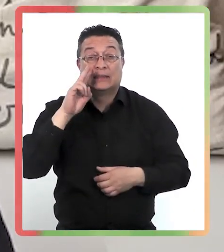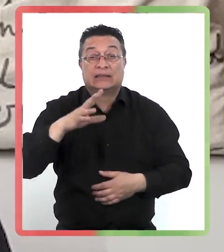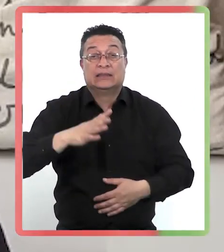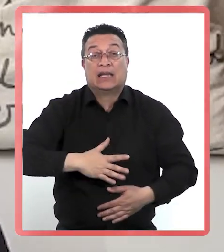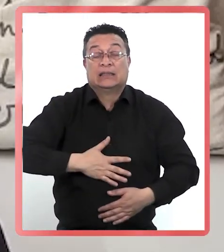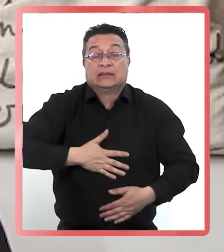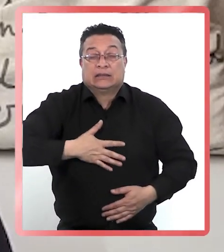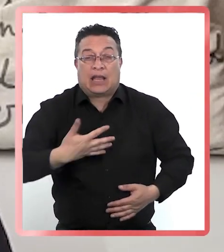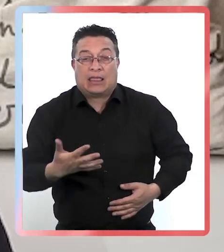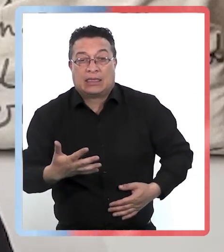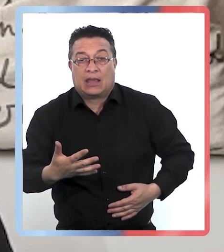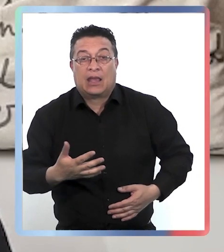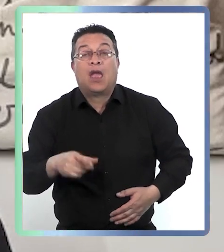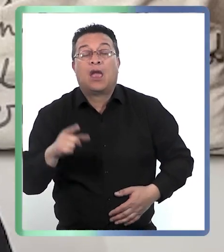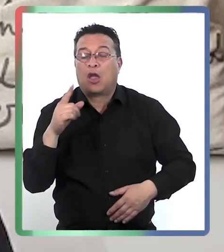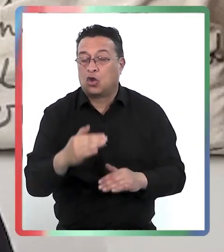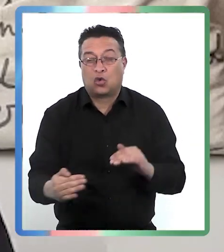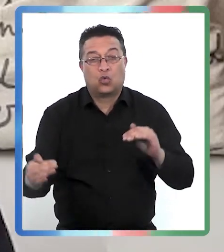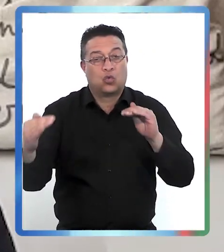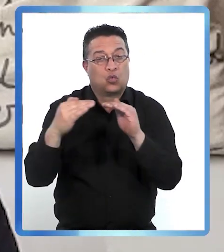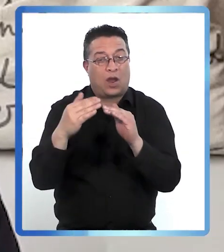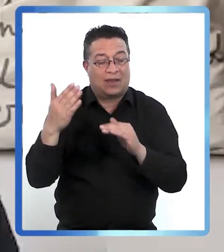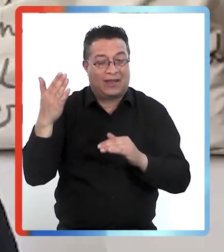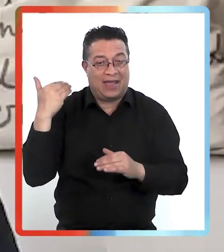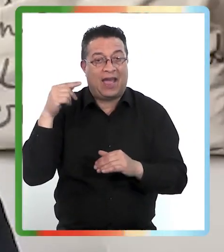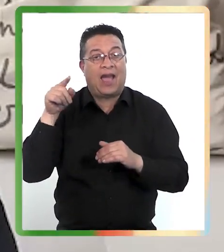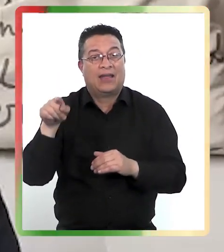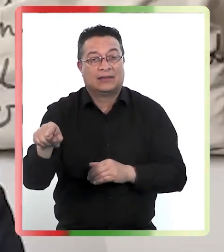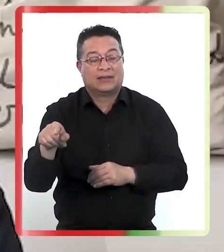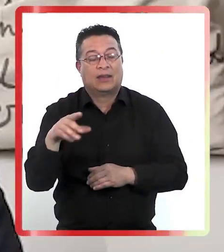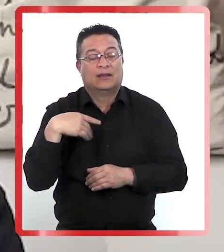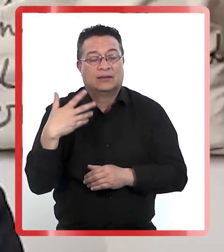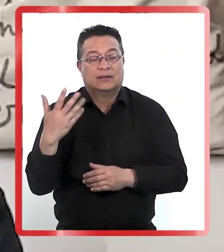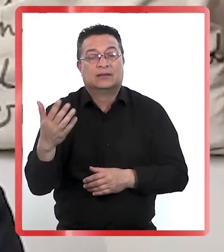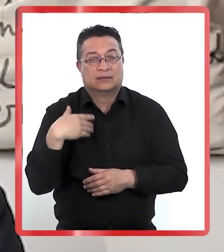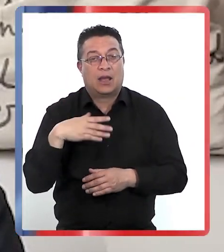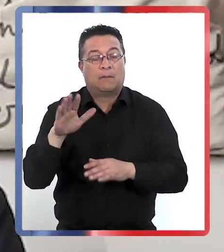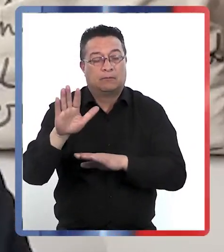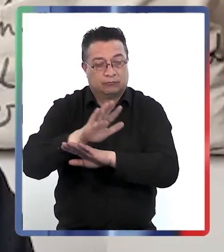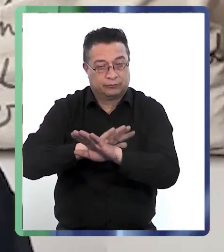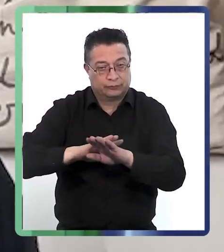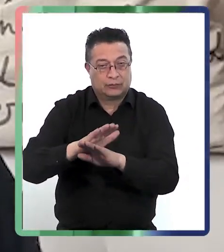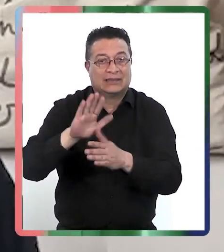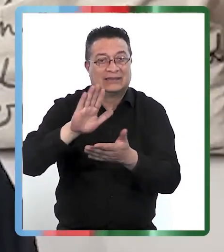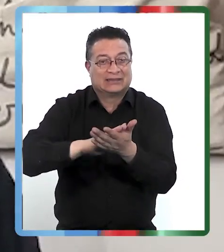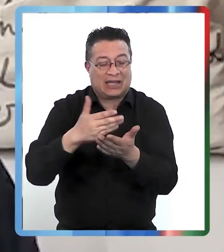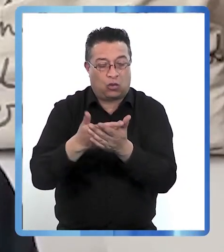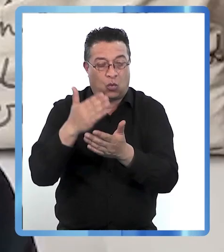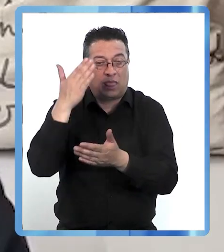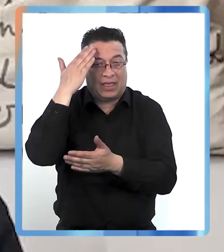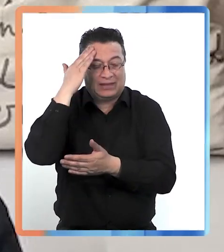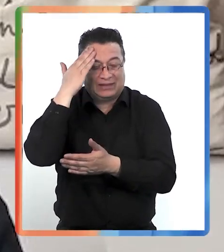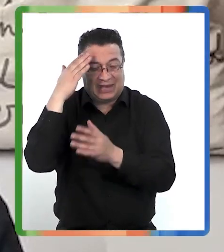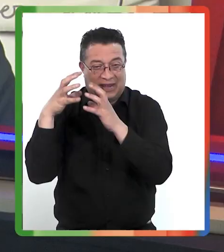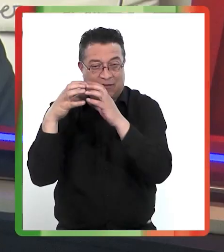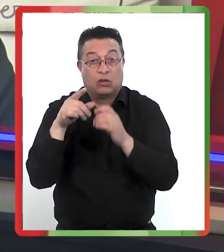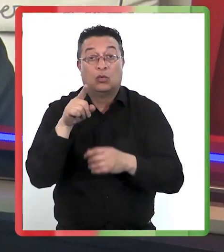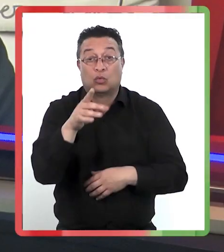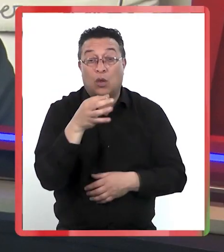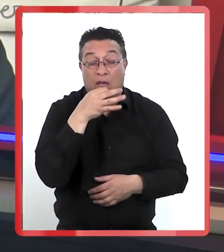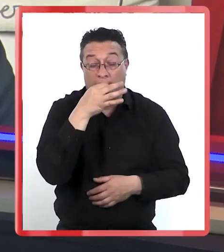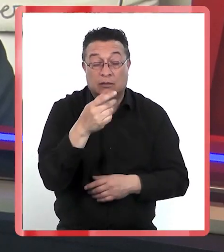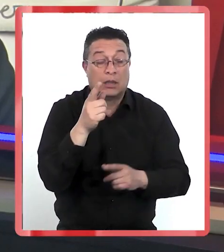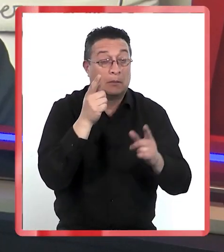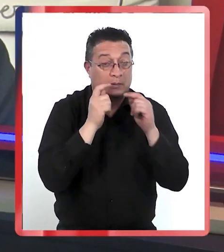joven sin síntomas. Se va a basar, igual que la otra vez, en la prevención y en la salud cerebral.